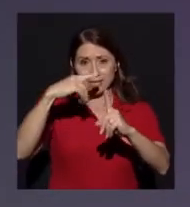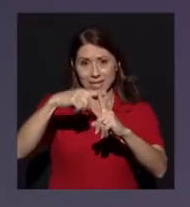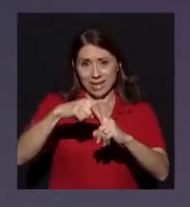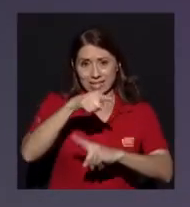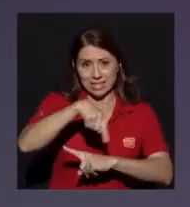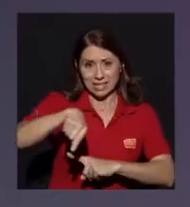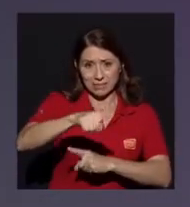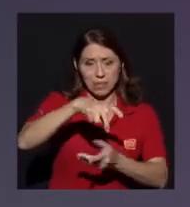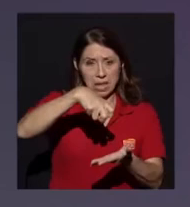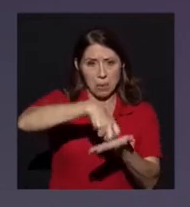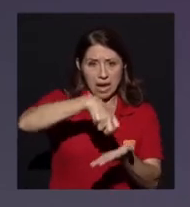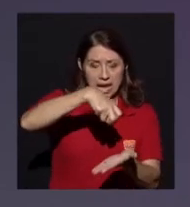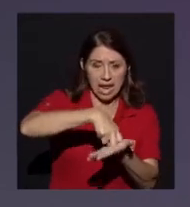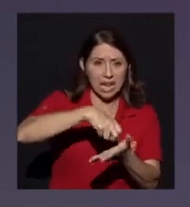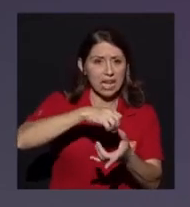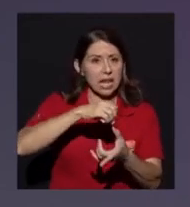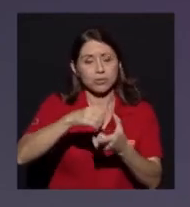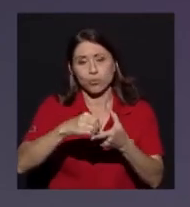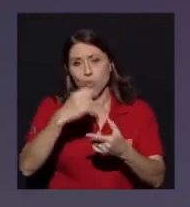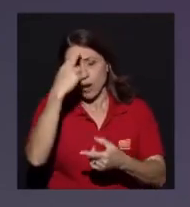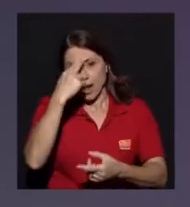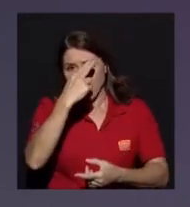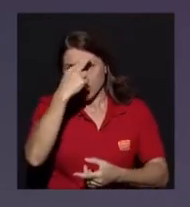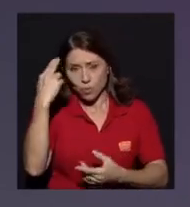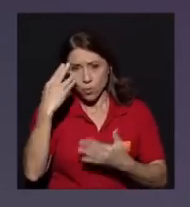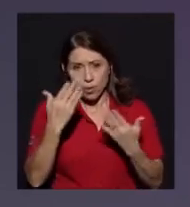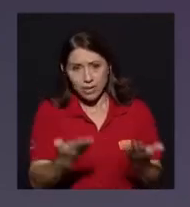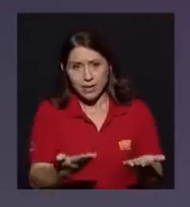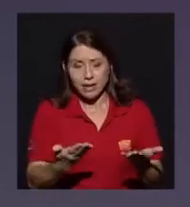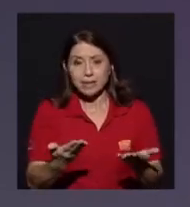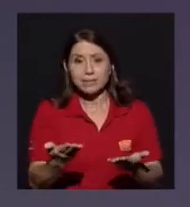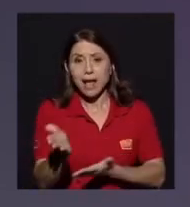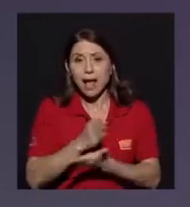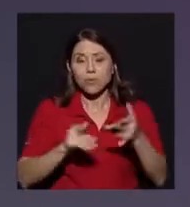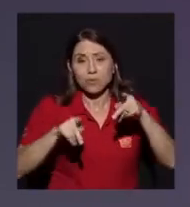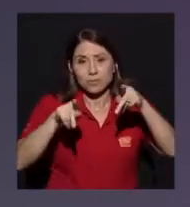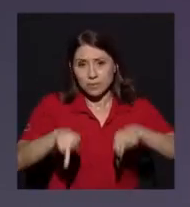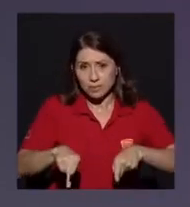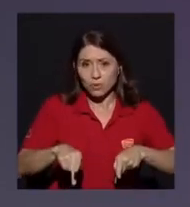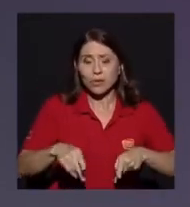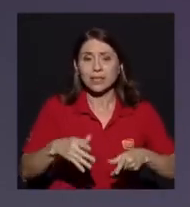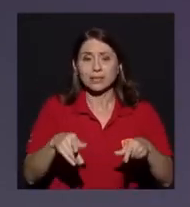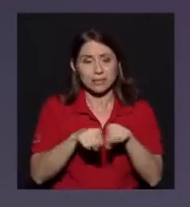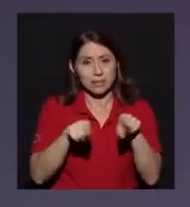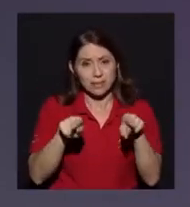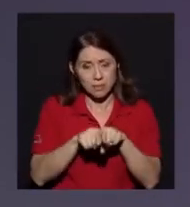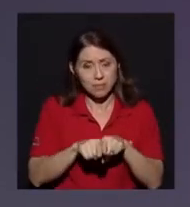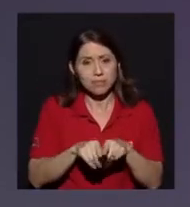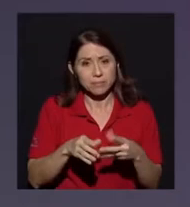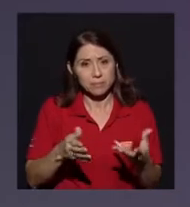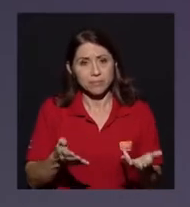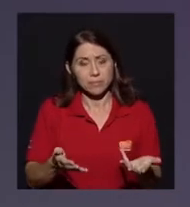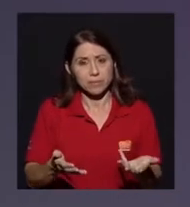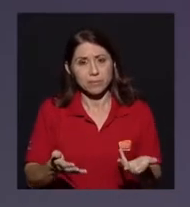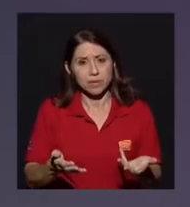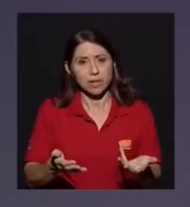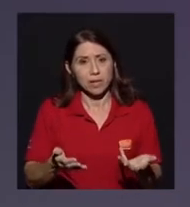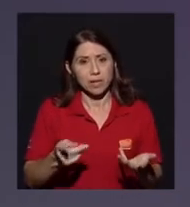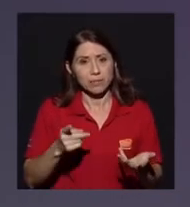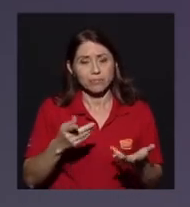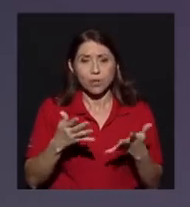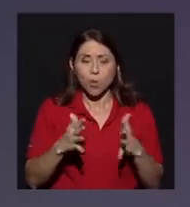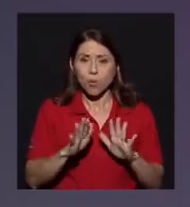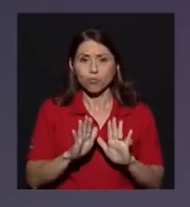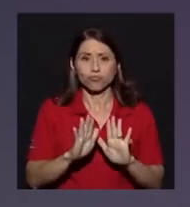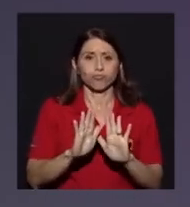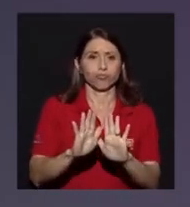evangélicas y católicas que son que son proclives a este tipo de políticas